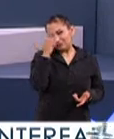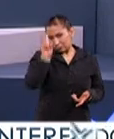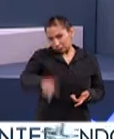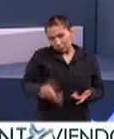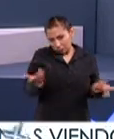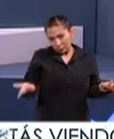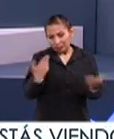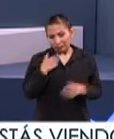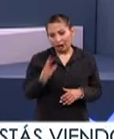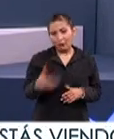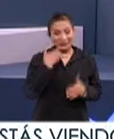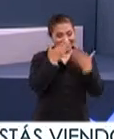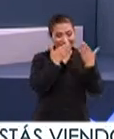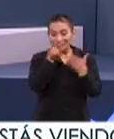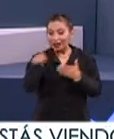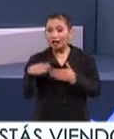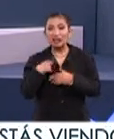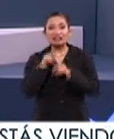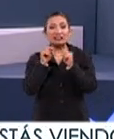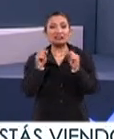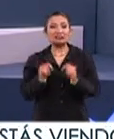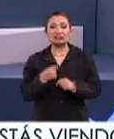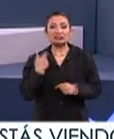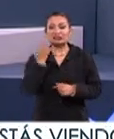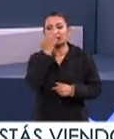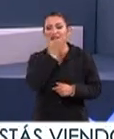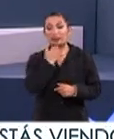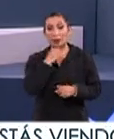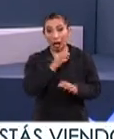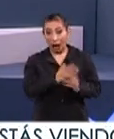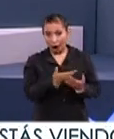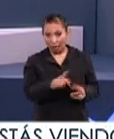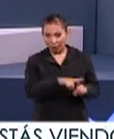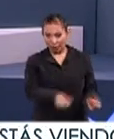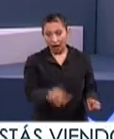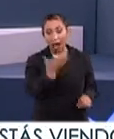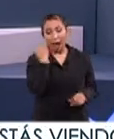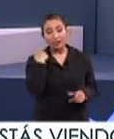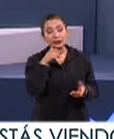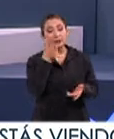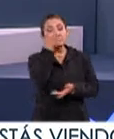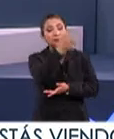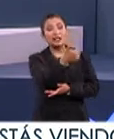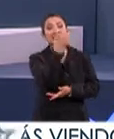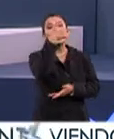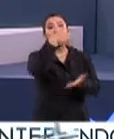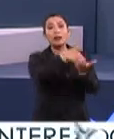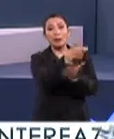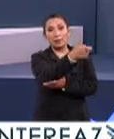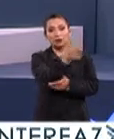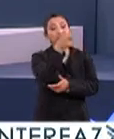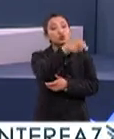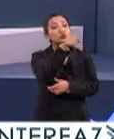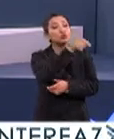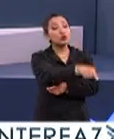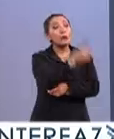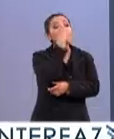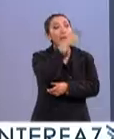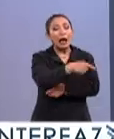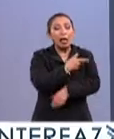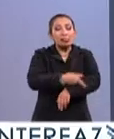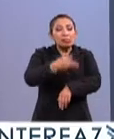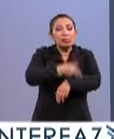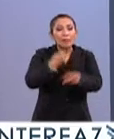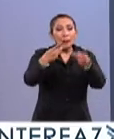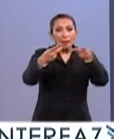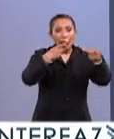verdad. Pero este año, por ejemplo, hicimos algo diferente. Antes se daba un estímulo de 6,000 pesos para que cumplieran con el